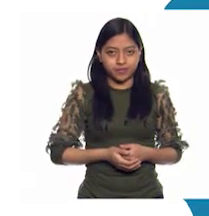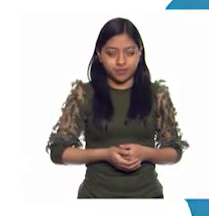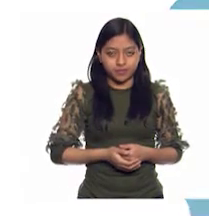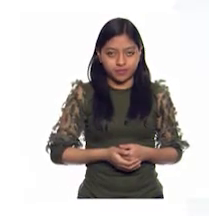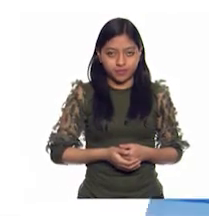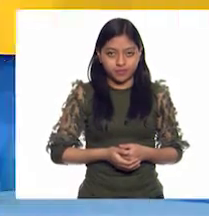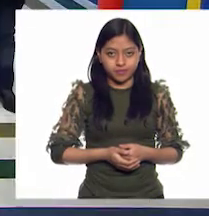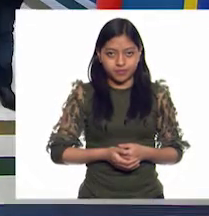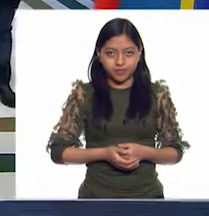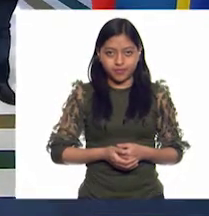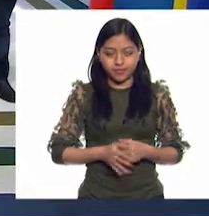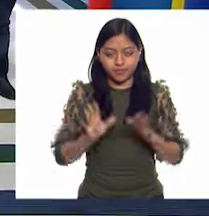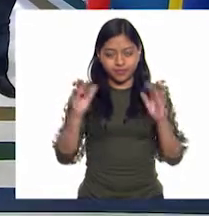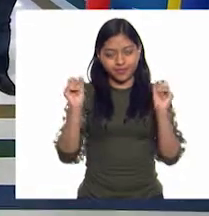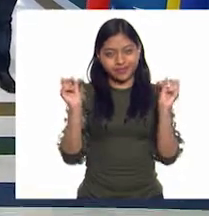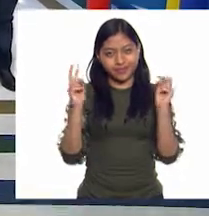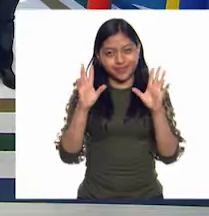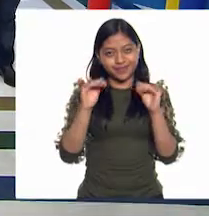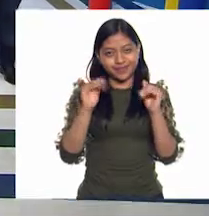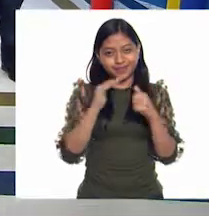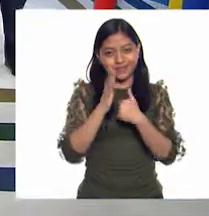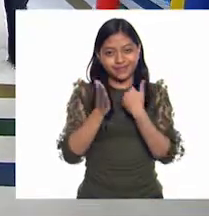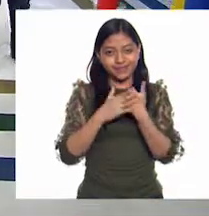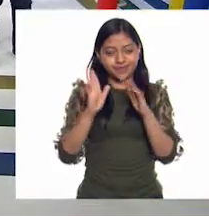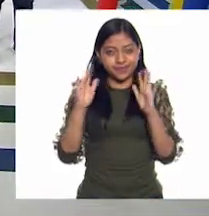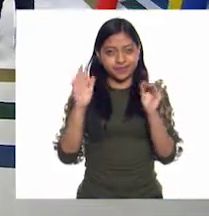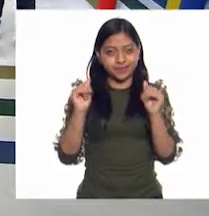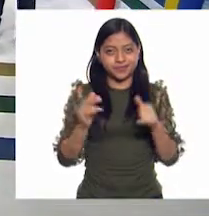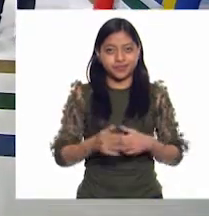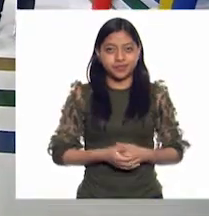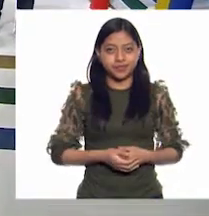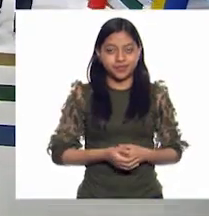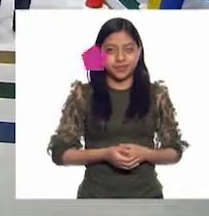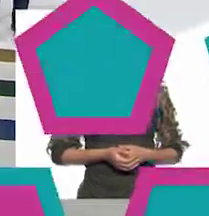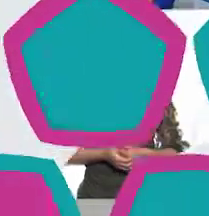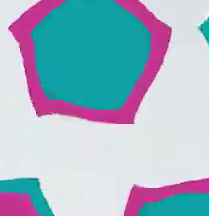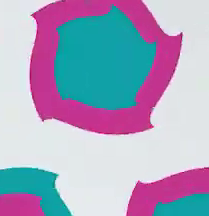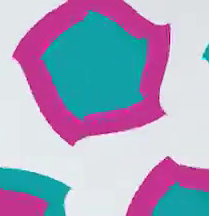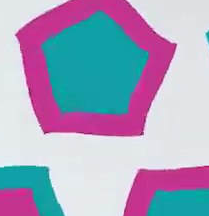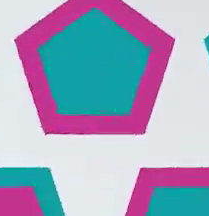aprendeencasa.cep.gov.mx. Nos vemos, hasta la próxima.